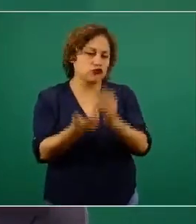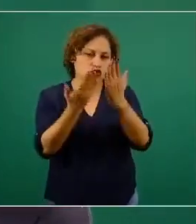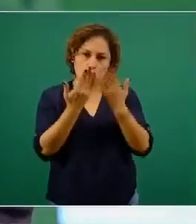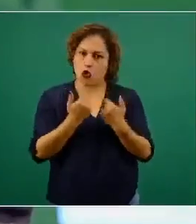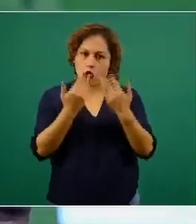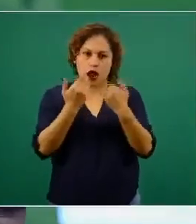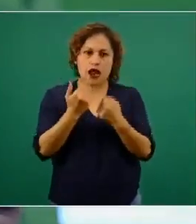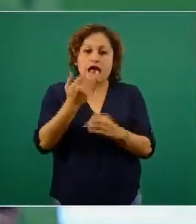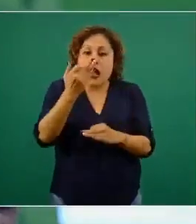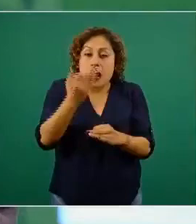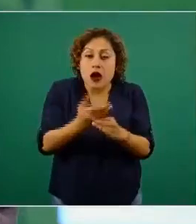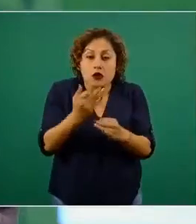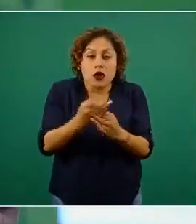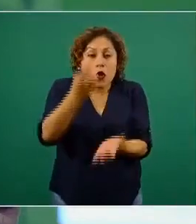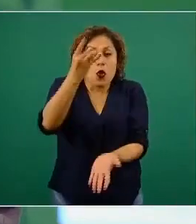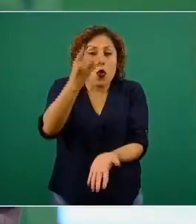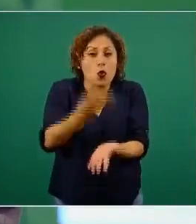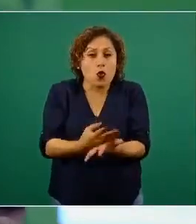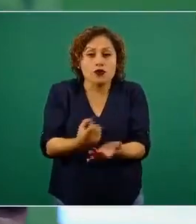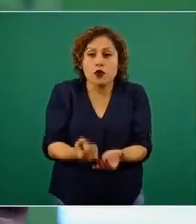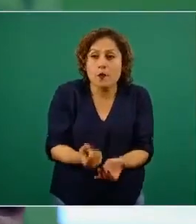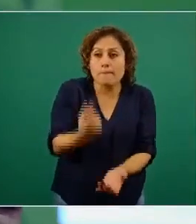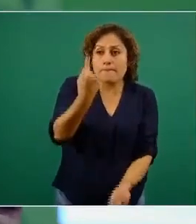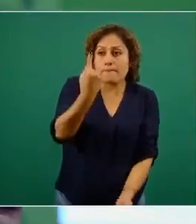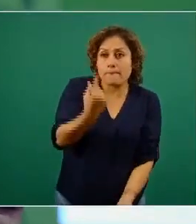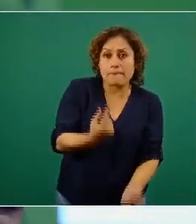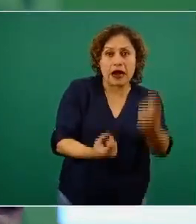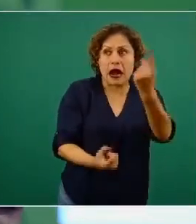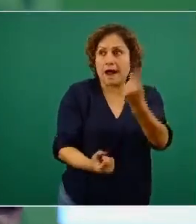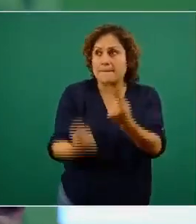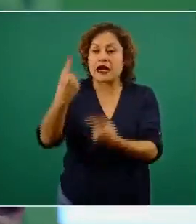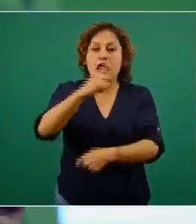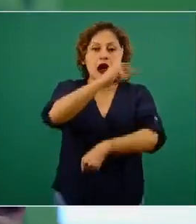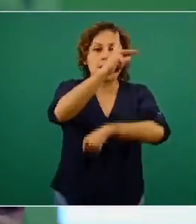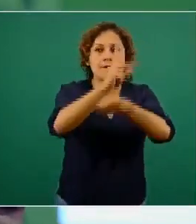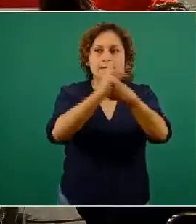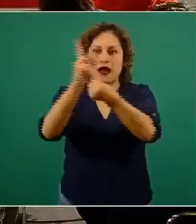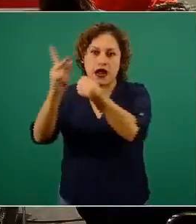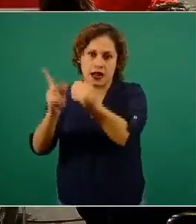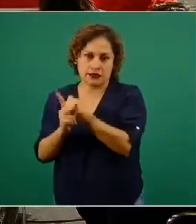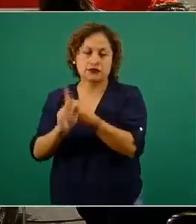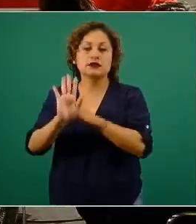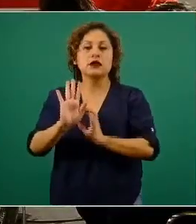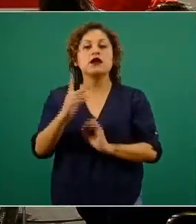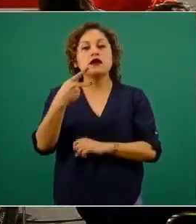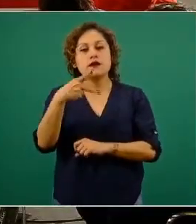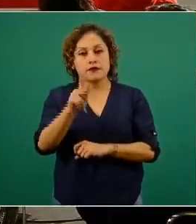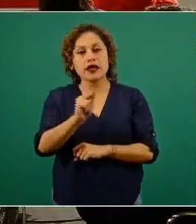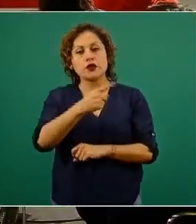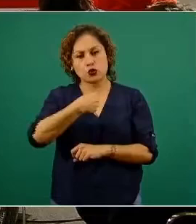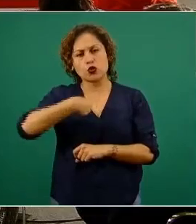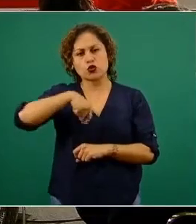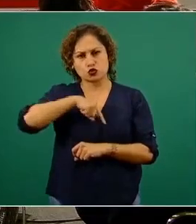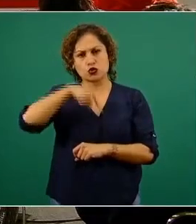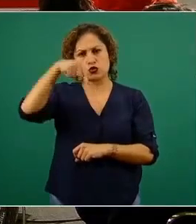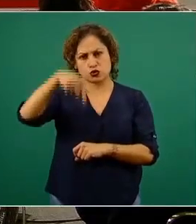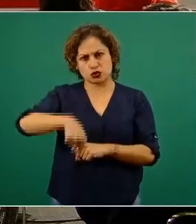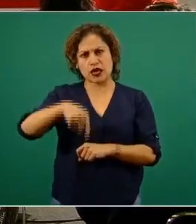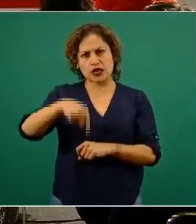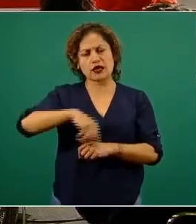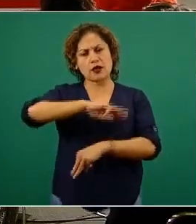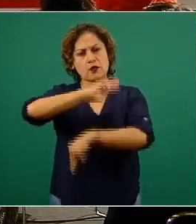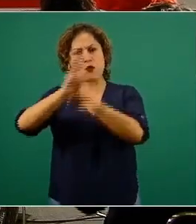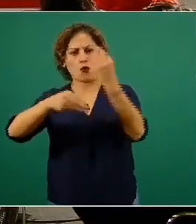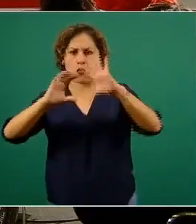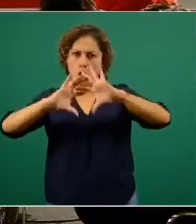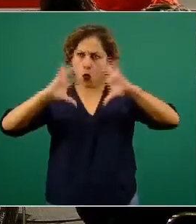puntuales que se han reportado en algunos países. Lo que vamos a estar haciendo periódicamente es actualizar el informe mundial, desde luego